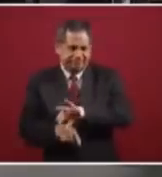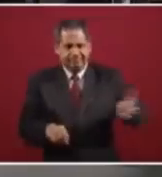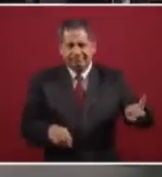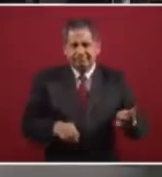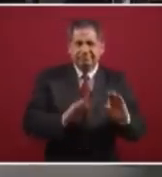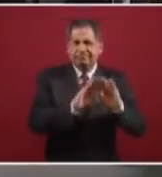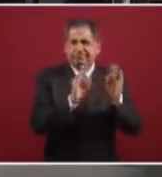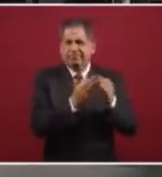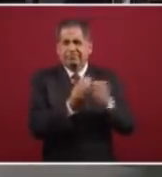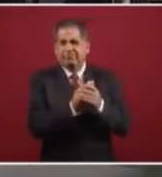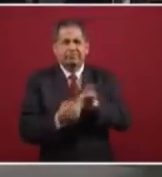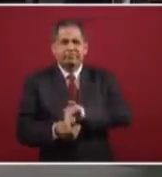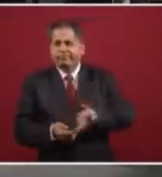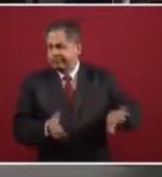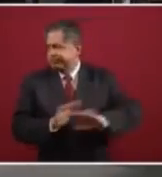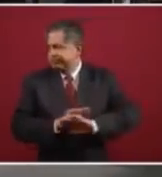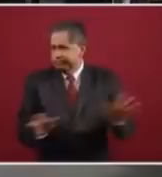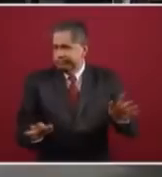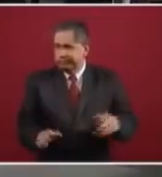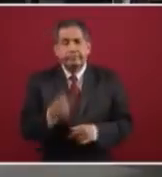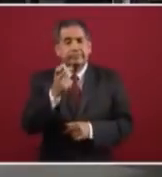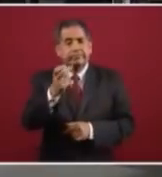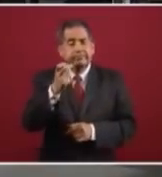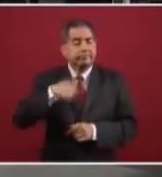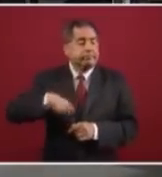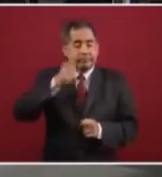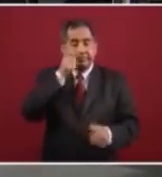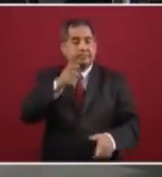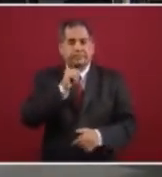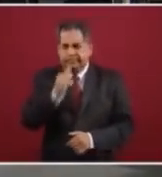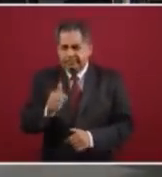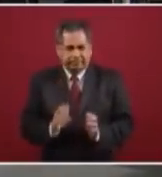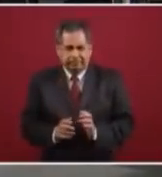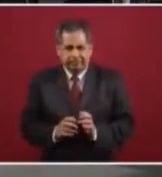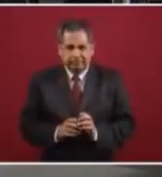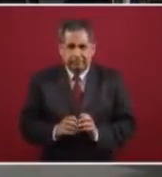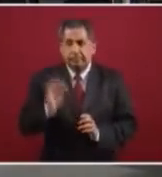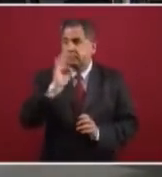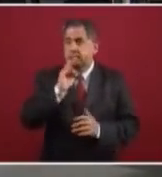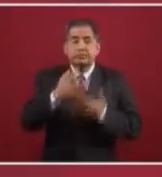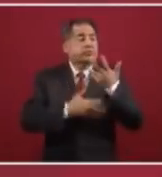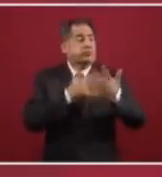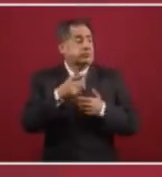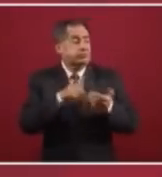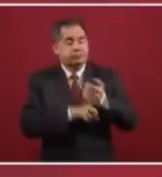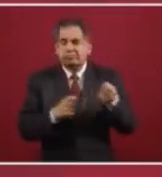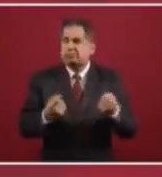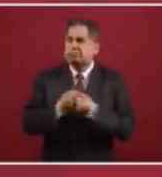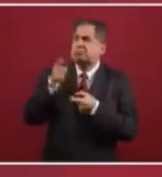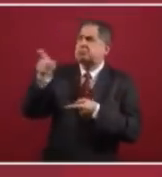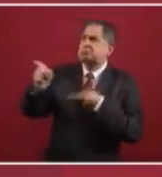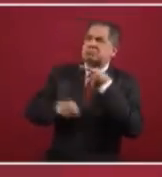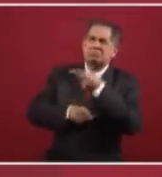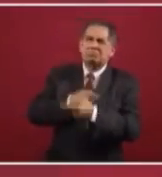eso no debemos de sorprendernos si hay reacciones,